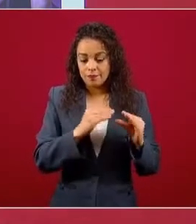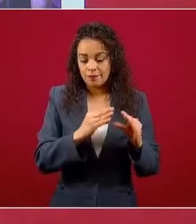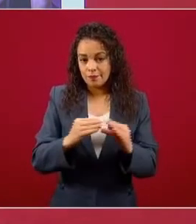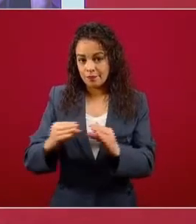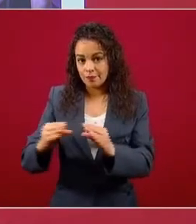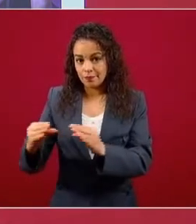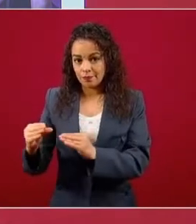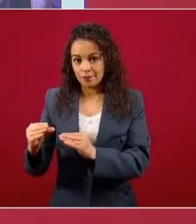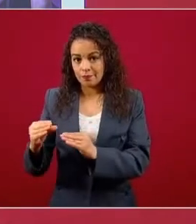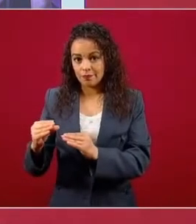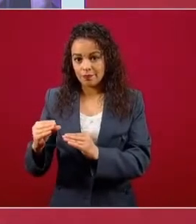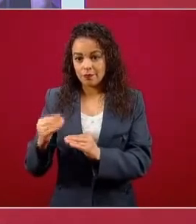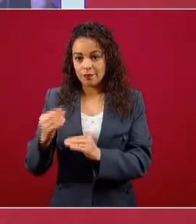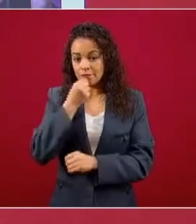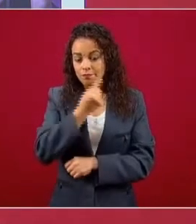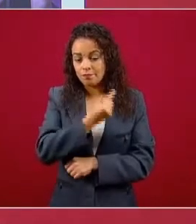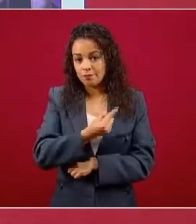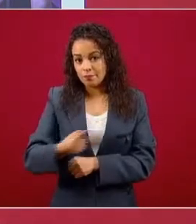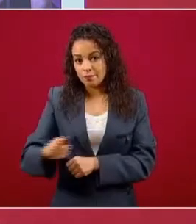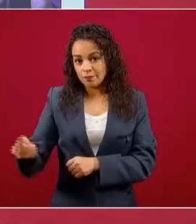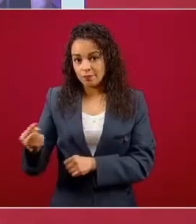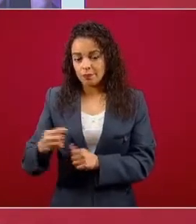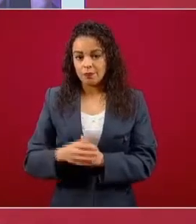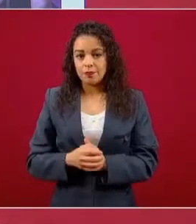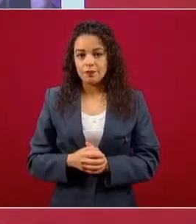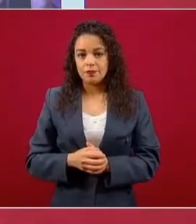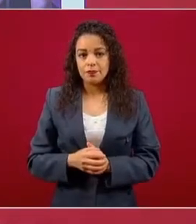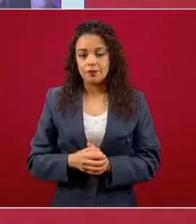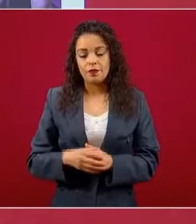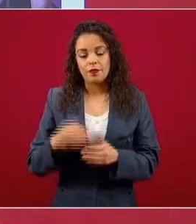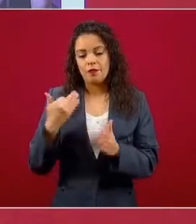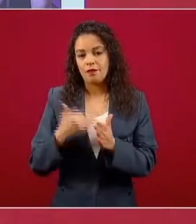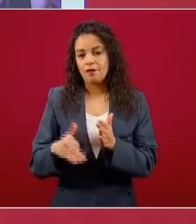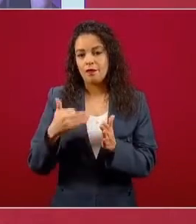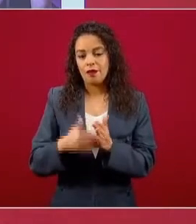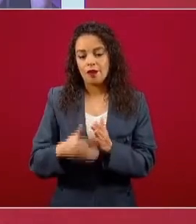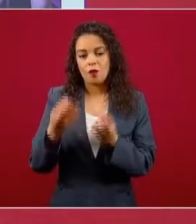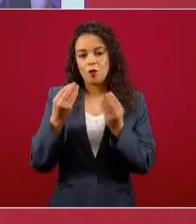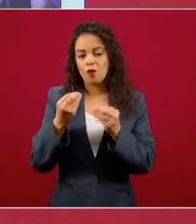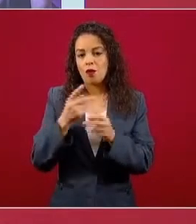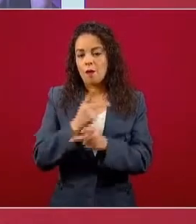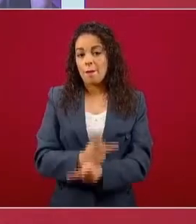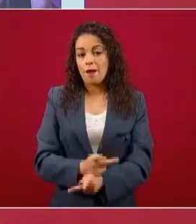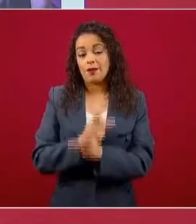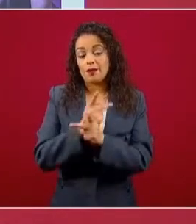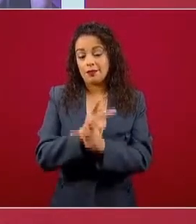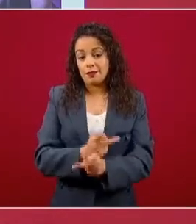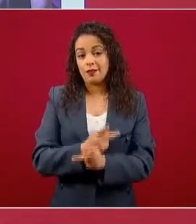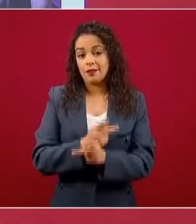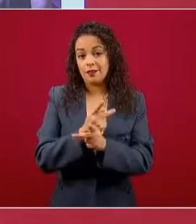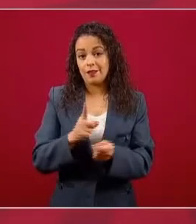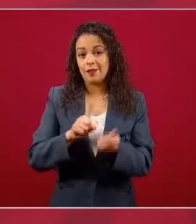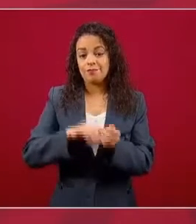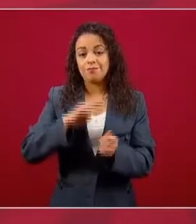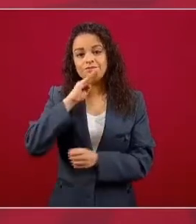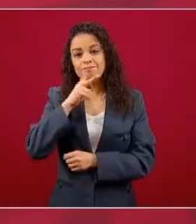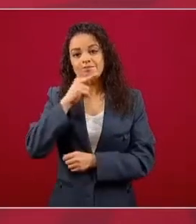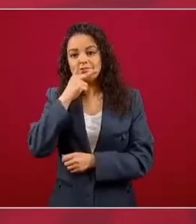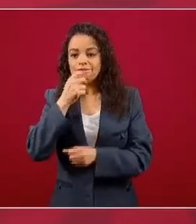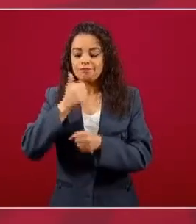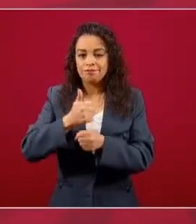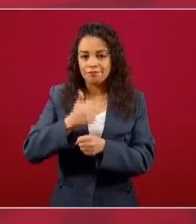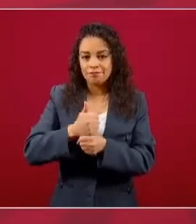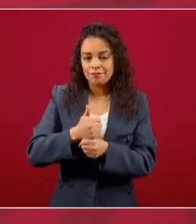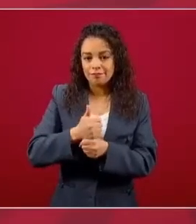siempre hace falta esa paciencia ese profesionalismo esa pedagogía